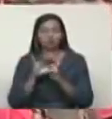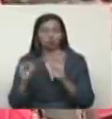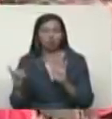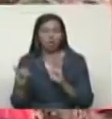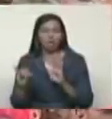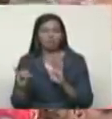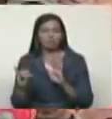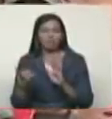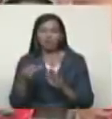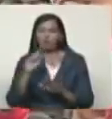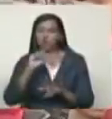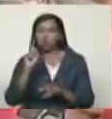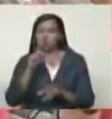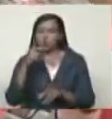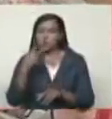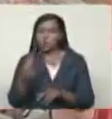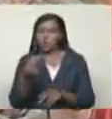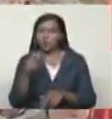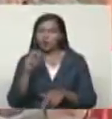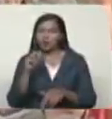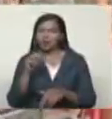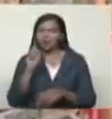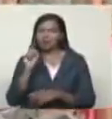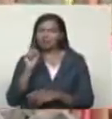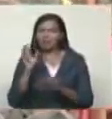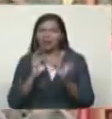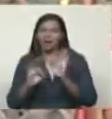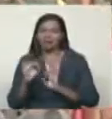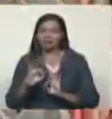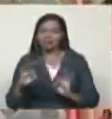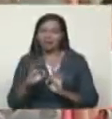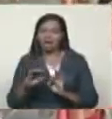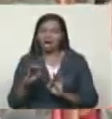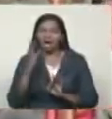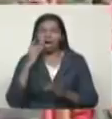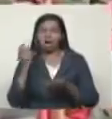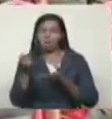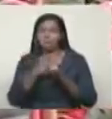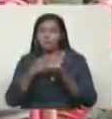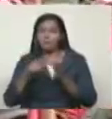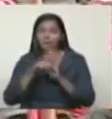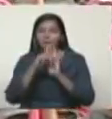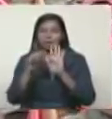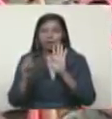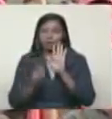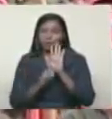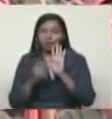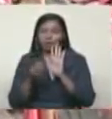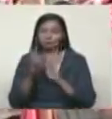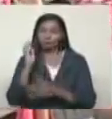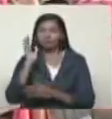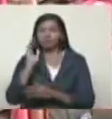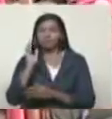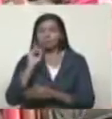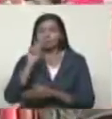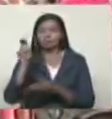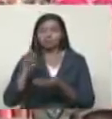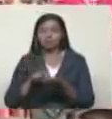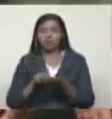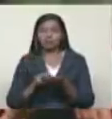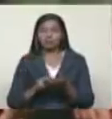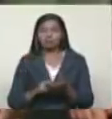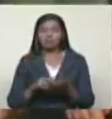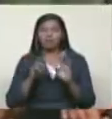de un referendo. Eso está allí en los escritos. En los escritos de la Asamblea Nacional Constituyente del